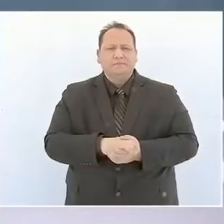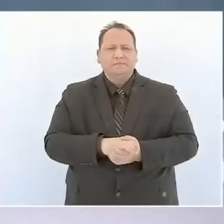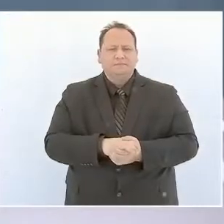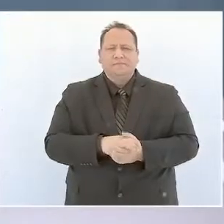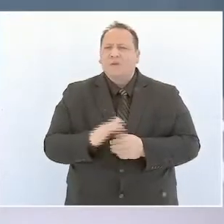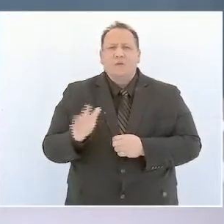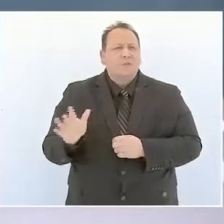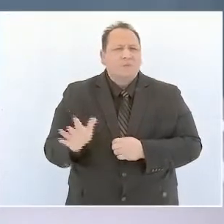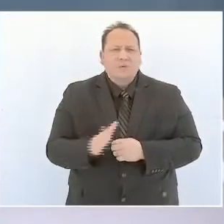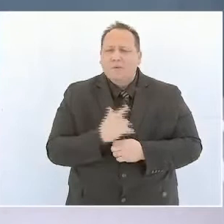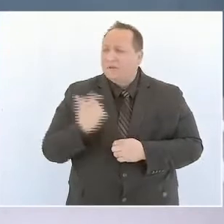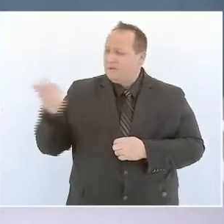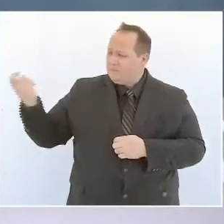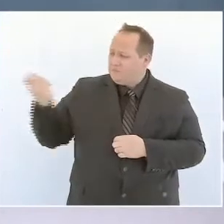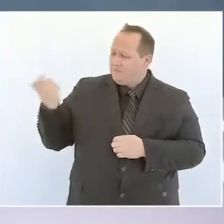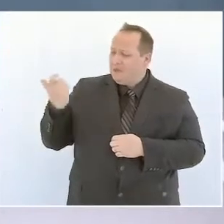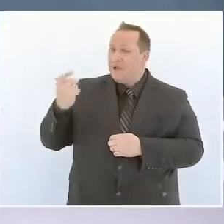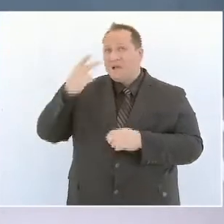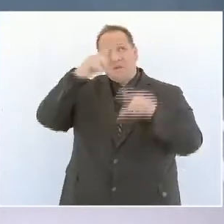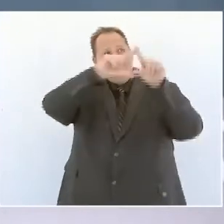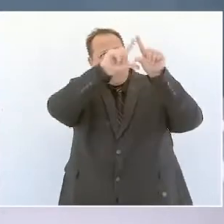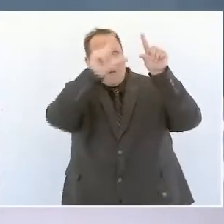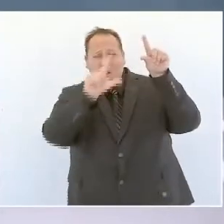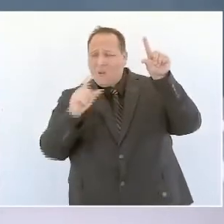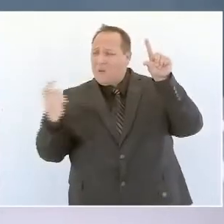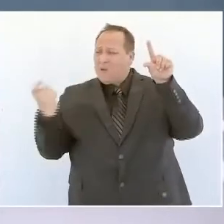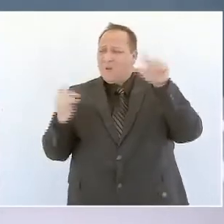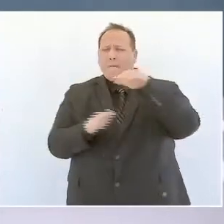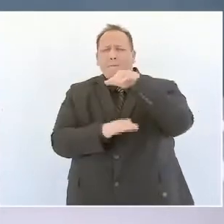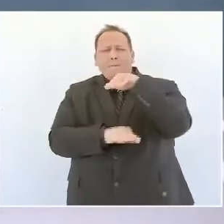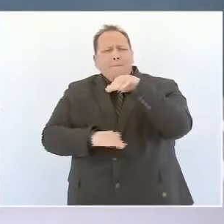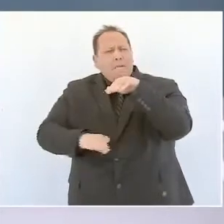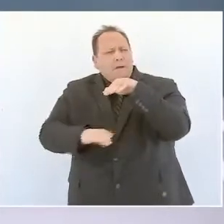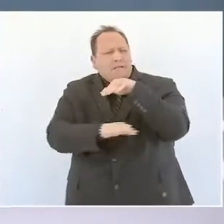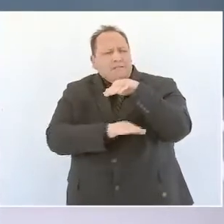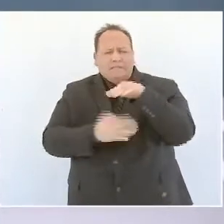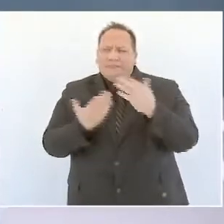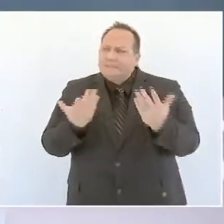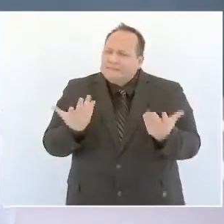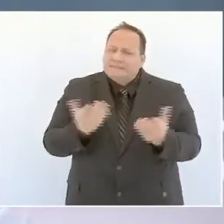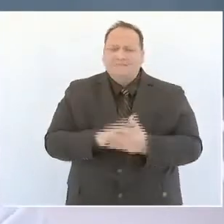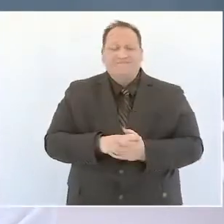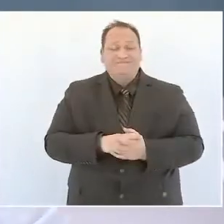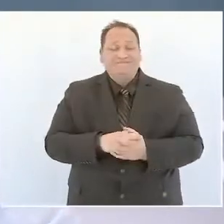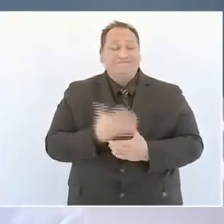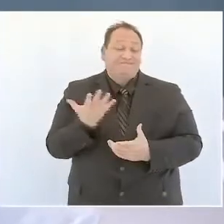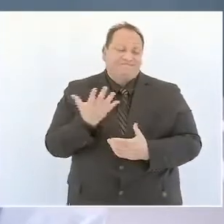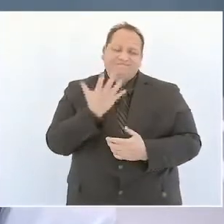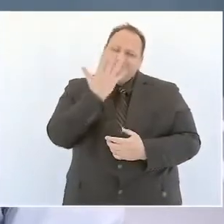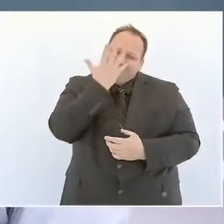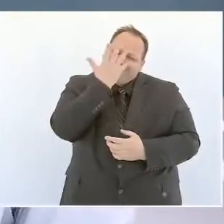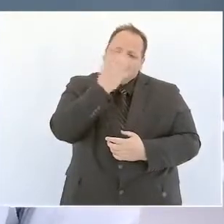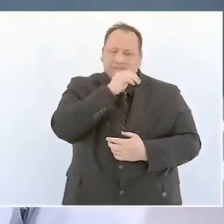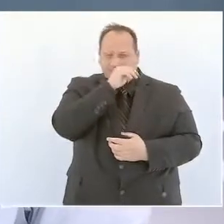porque el salario mínimo en nuestro país, y es una vergüenza